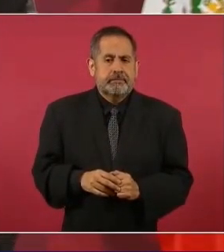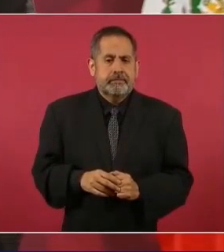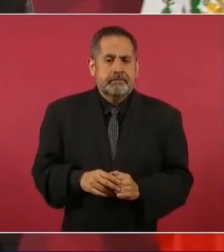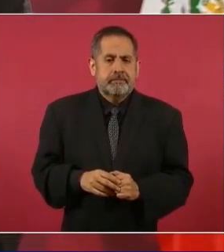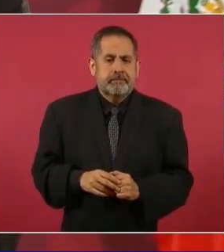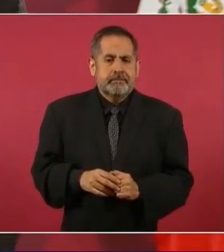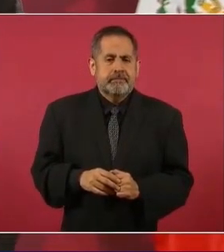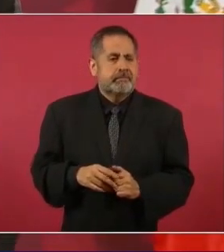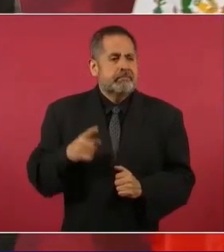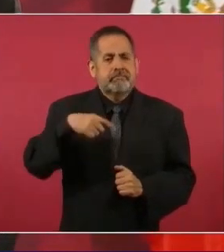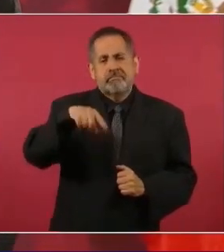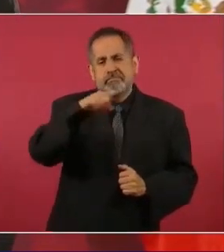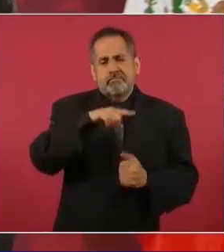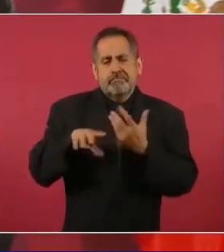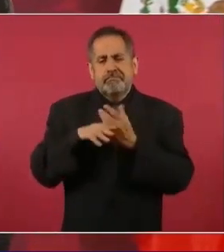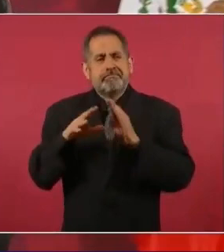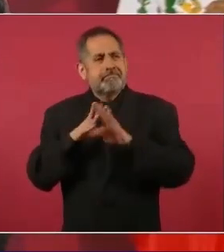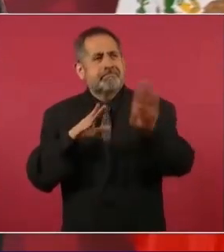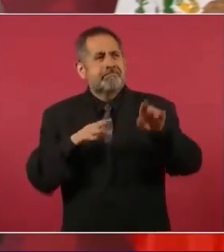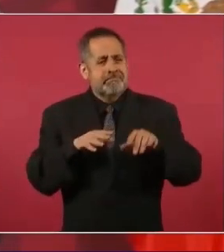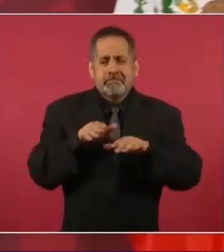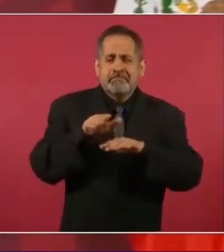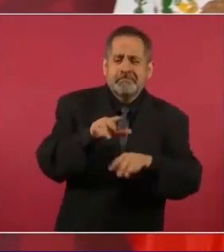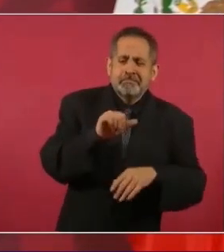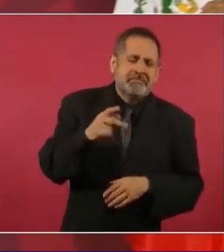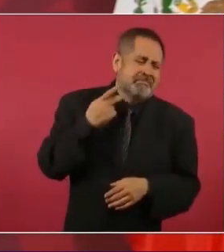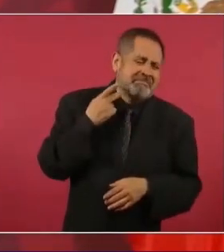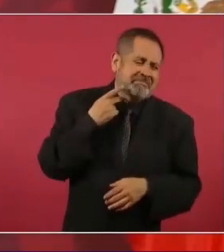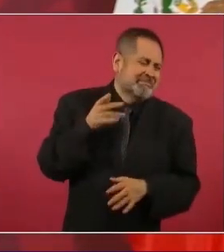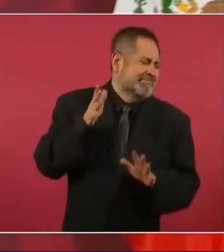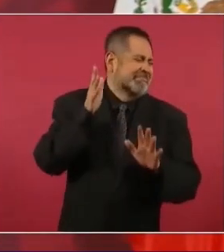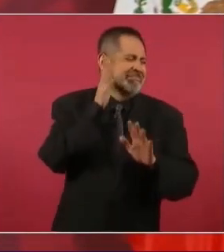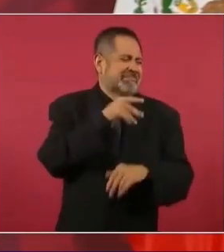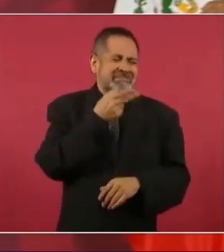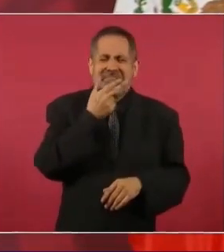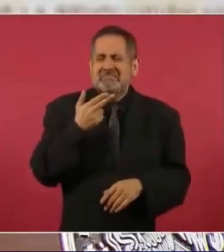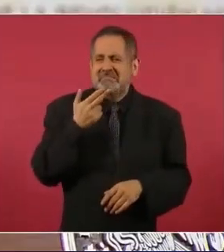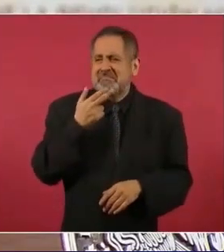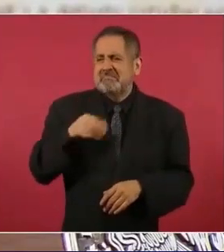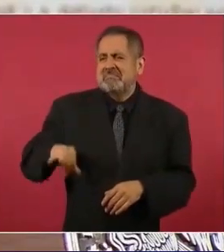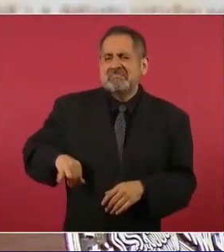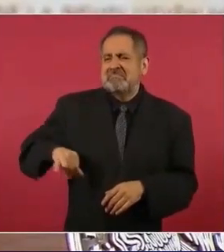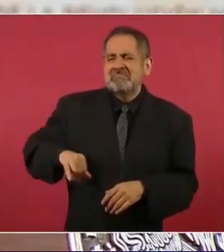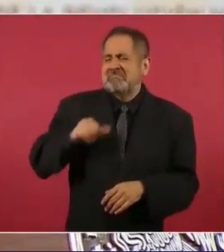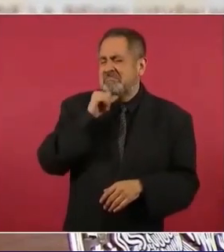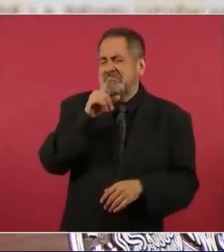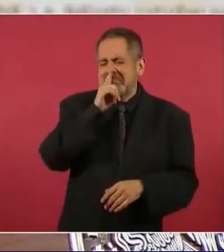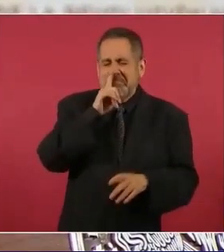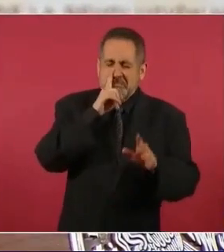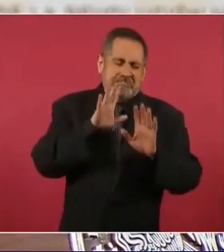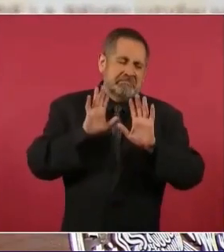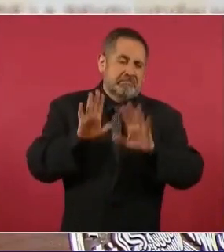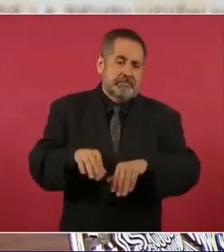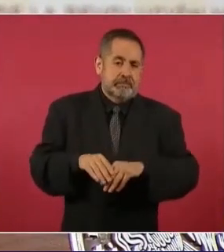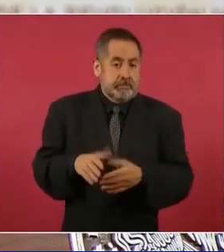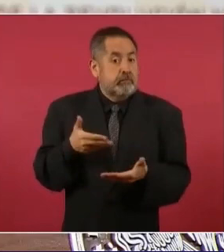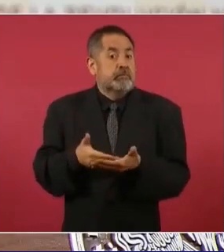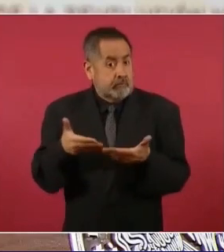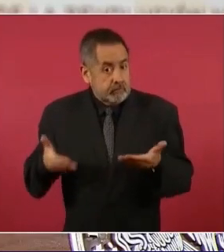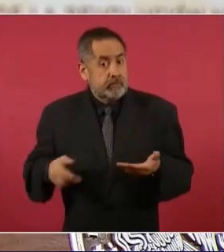les interesa mucho o no les interesaba mucho, porque ahora